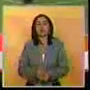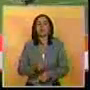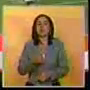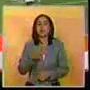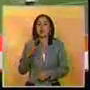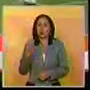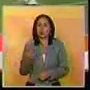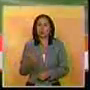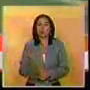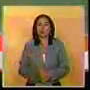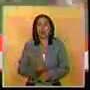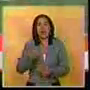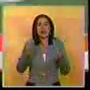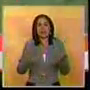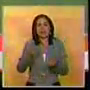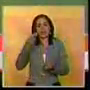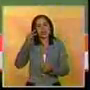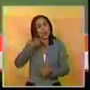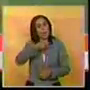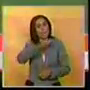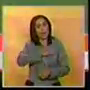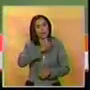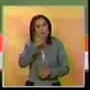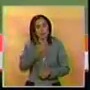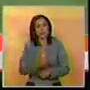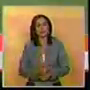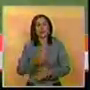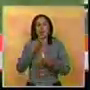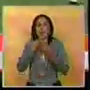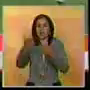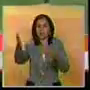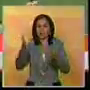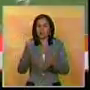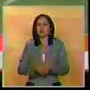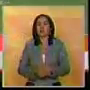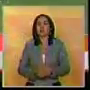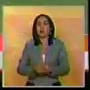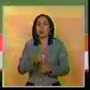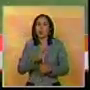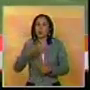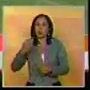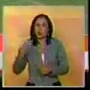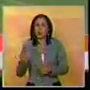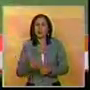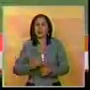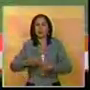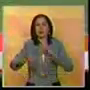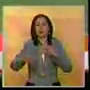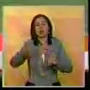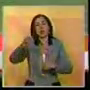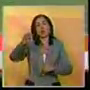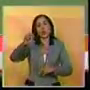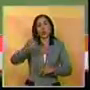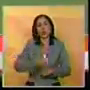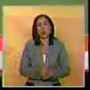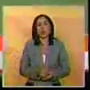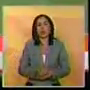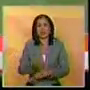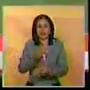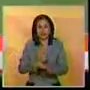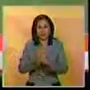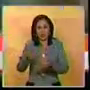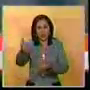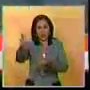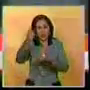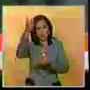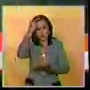visita al Vicente Calderón, la casa de Atlético de Madrid. Aún así, gracias al triunfo en la ida de 1-0, Los dirigidos por Ronald Koeman se meten en las semifinales de la